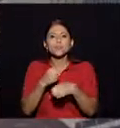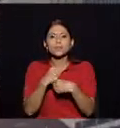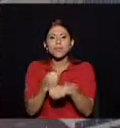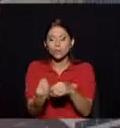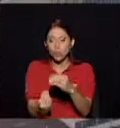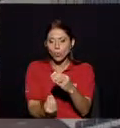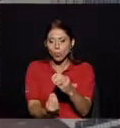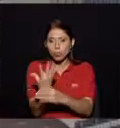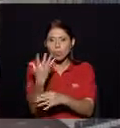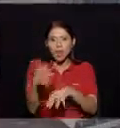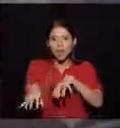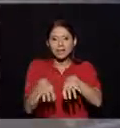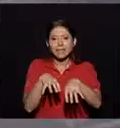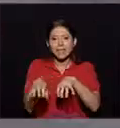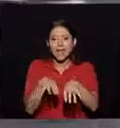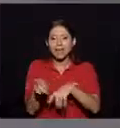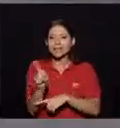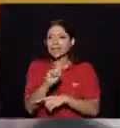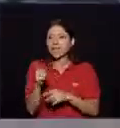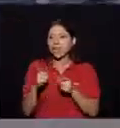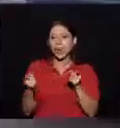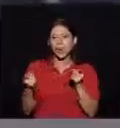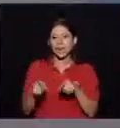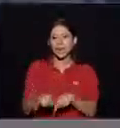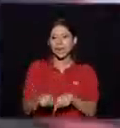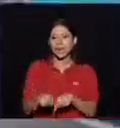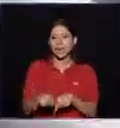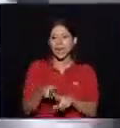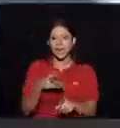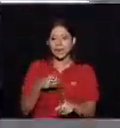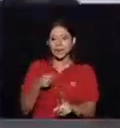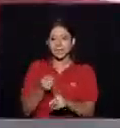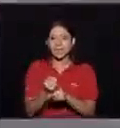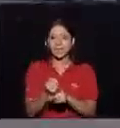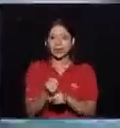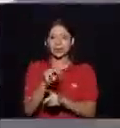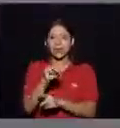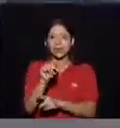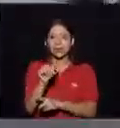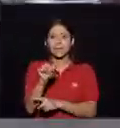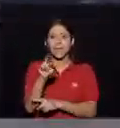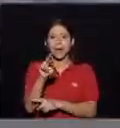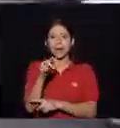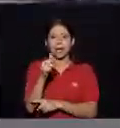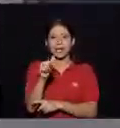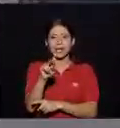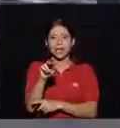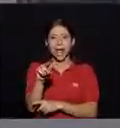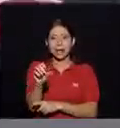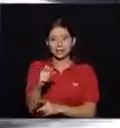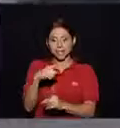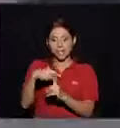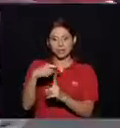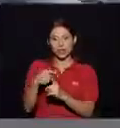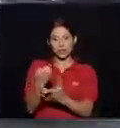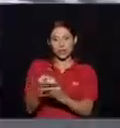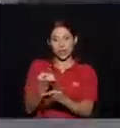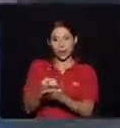no generen efectos marginales positivos en la economía. Y si hoy en día hablamos del tema